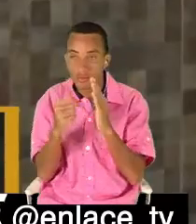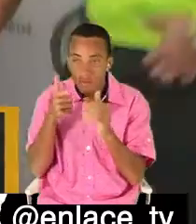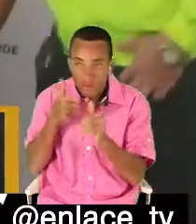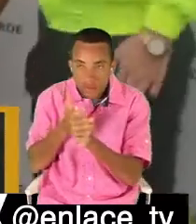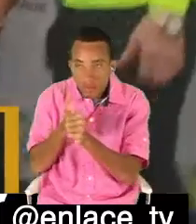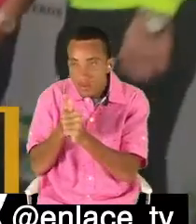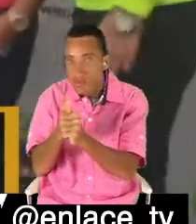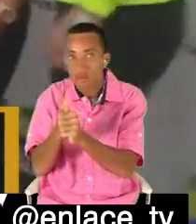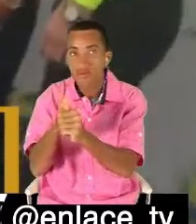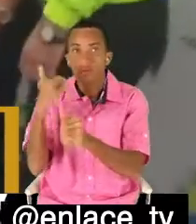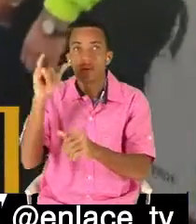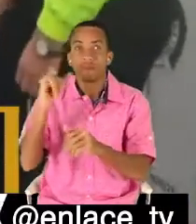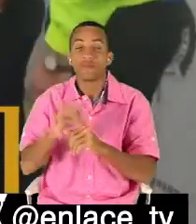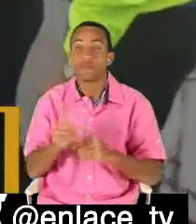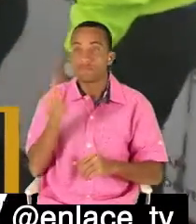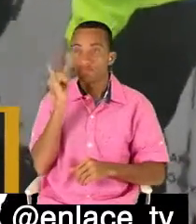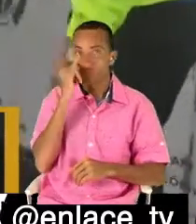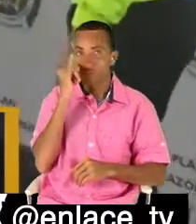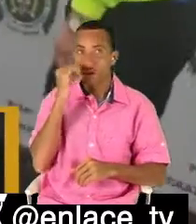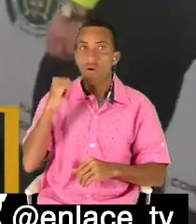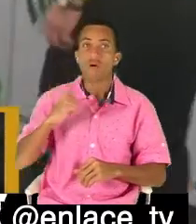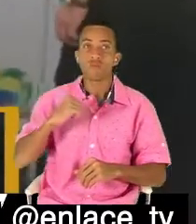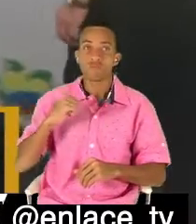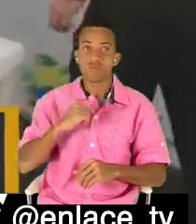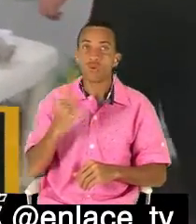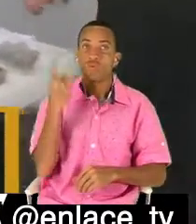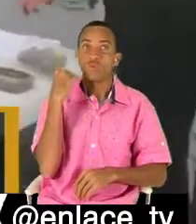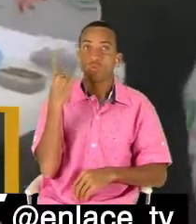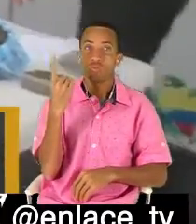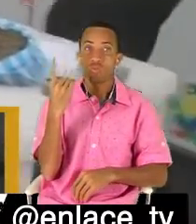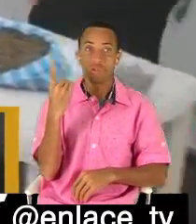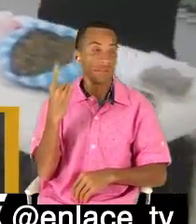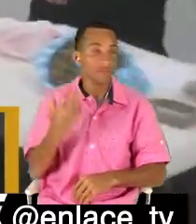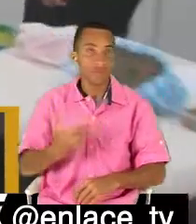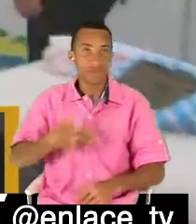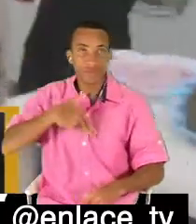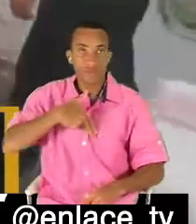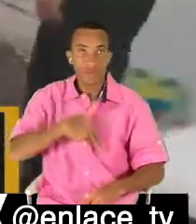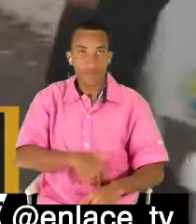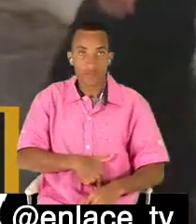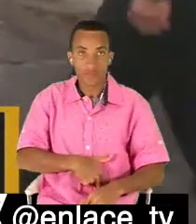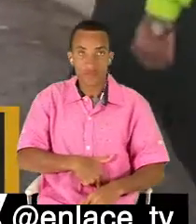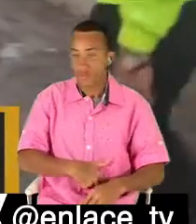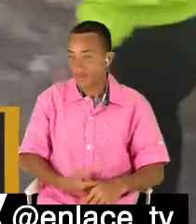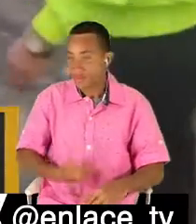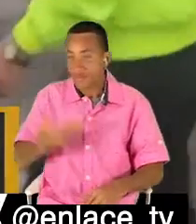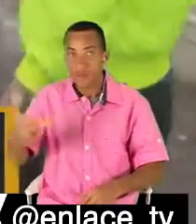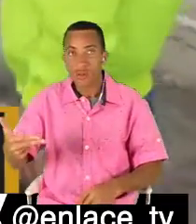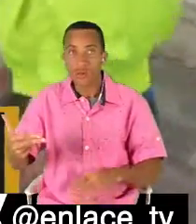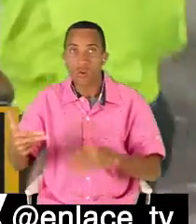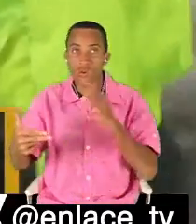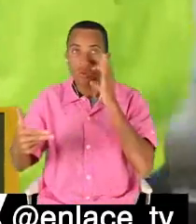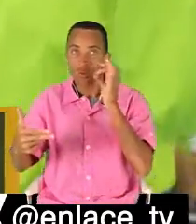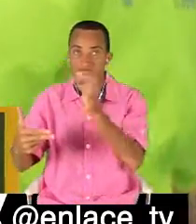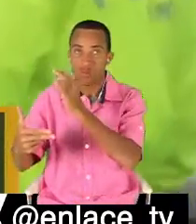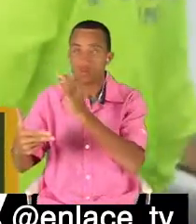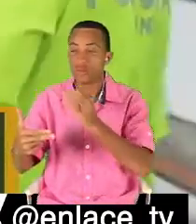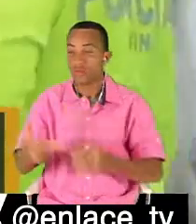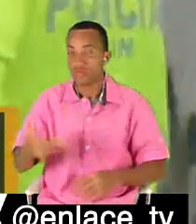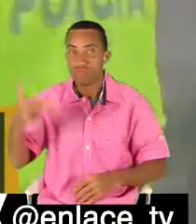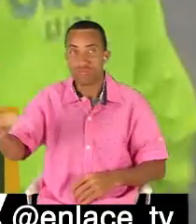llevando, tenemos videos donde una de estas es la que porta el arma de fuego y se la entrega a sus compañeros, a sus compinches como